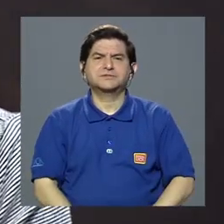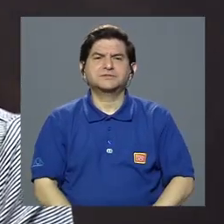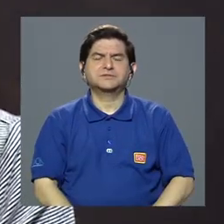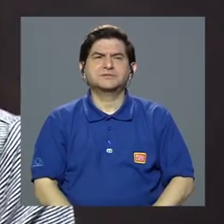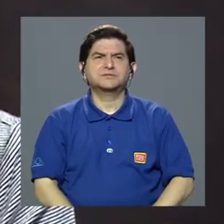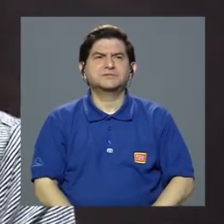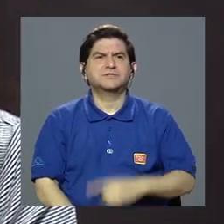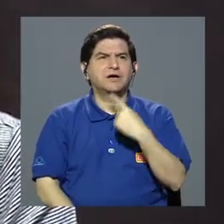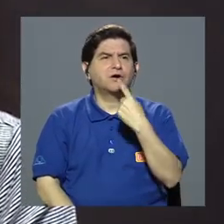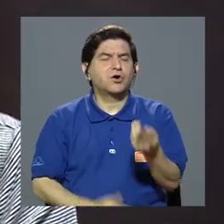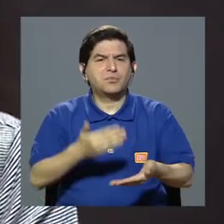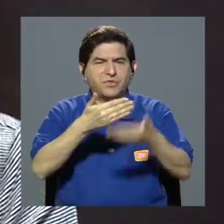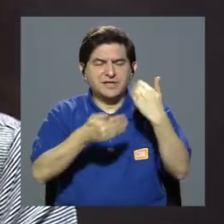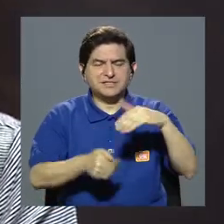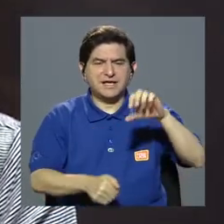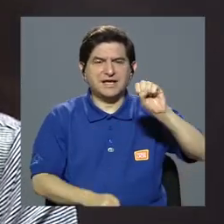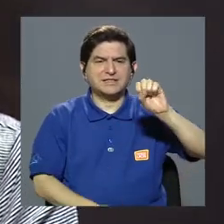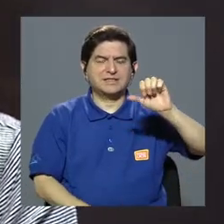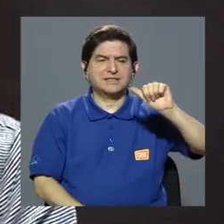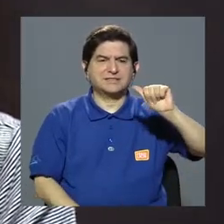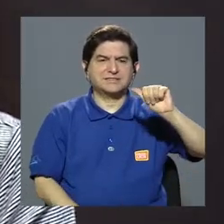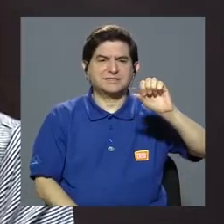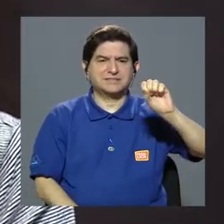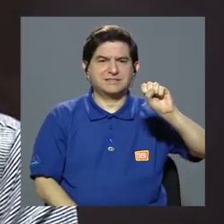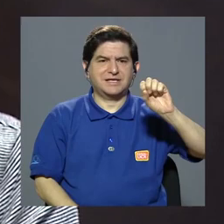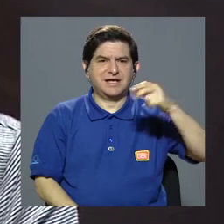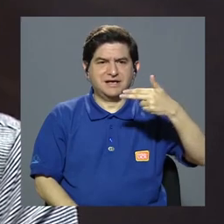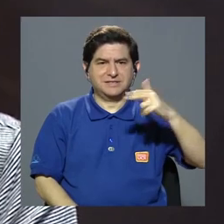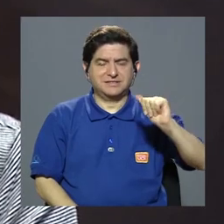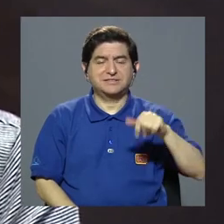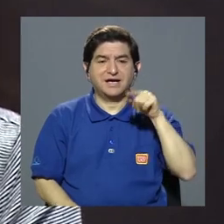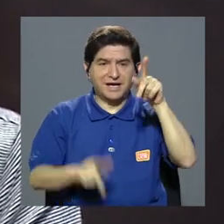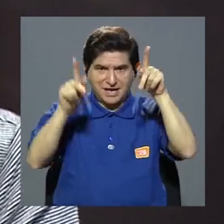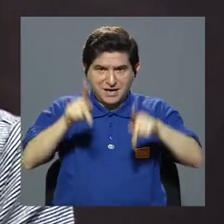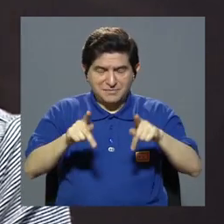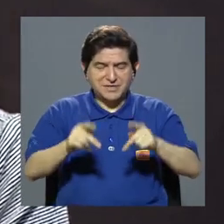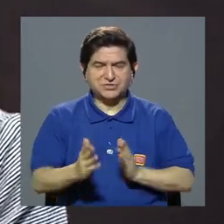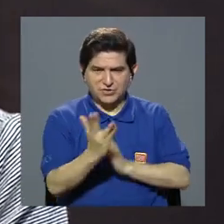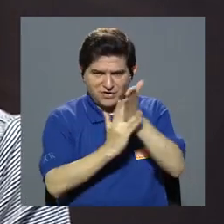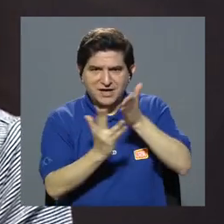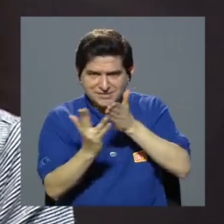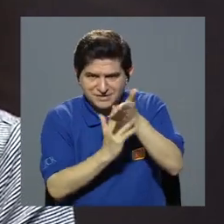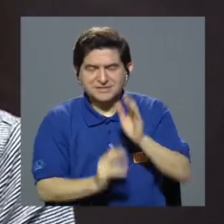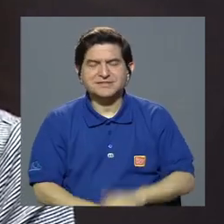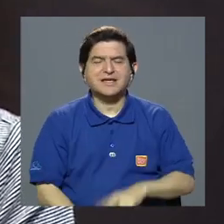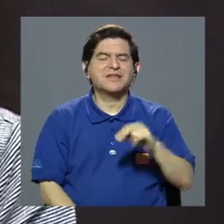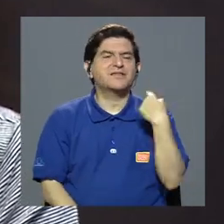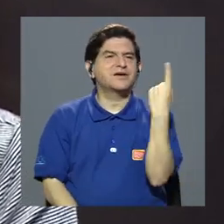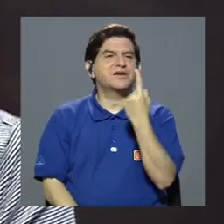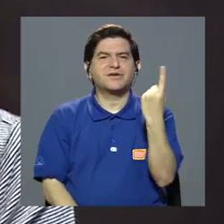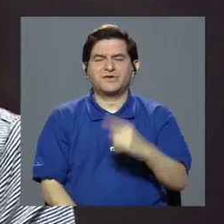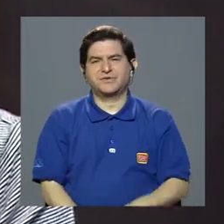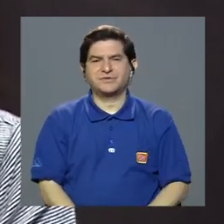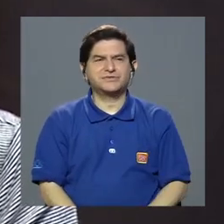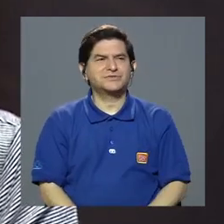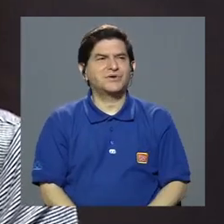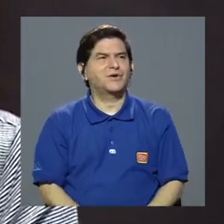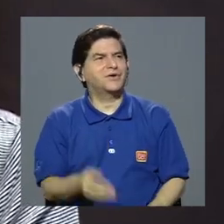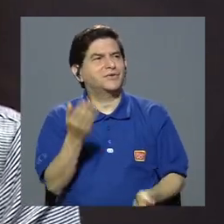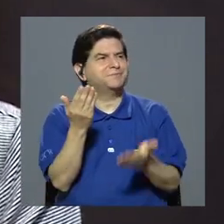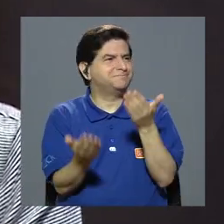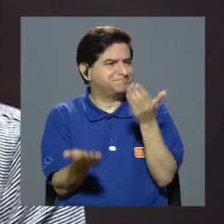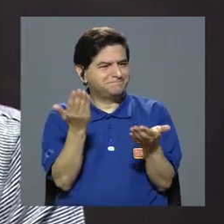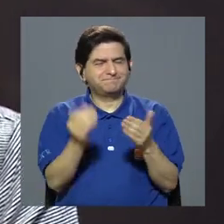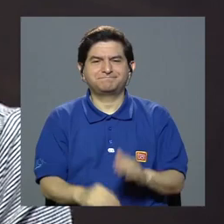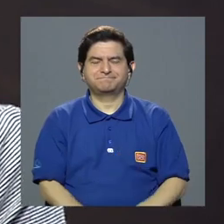yo creo que como decía esa verdad el hecho de saber llegarles a ellos porque no es lo mismo le digo